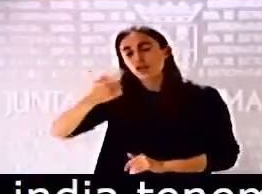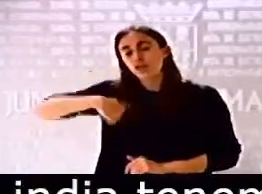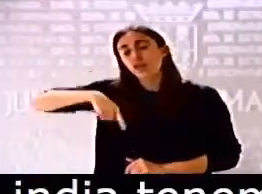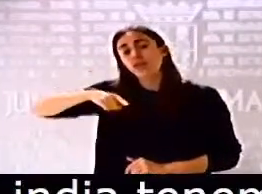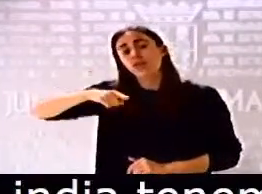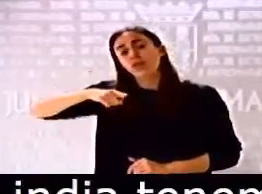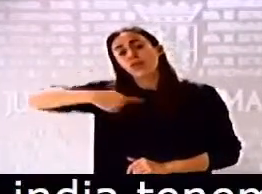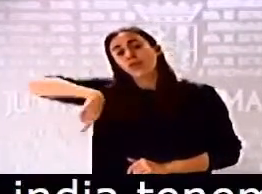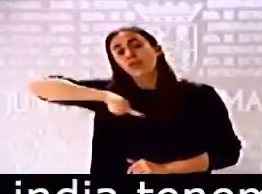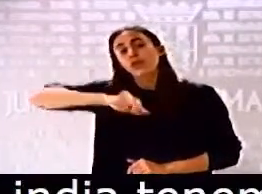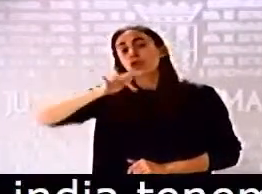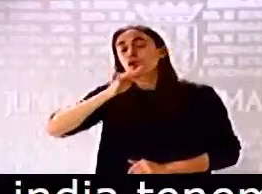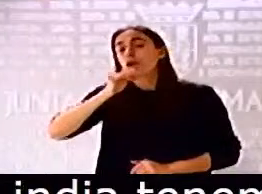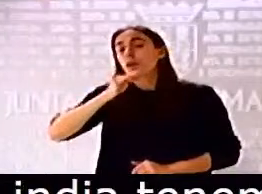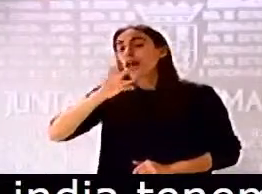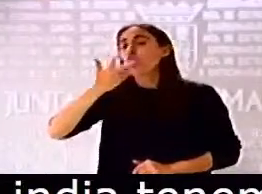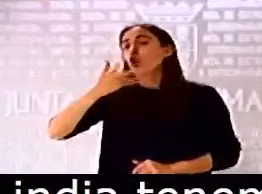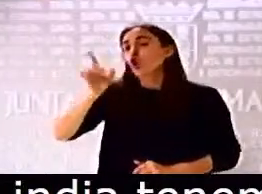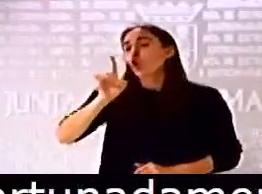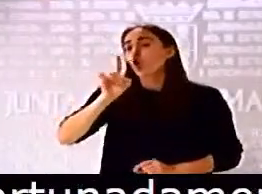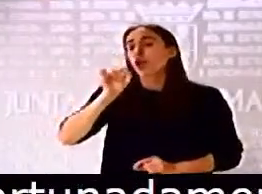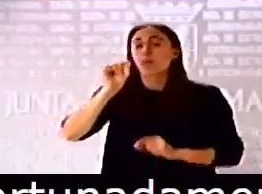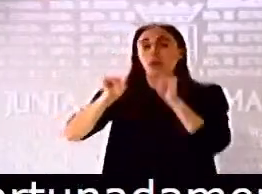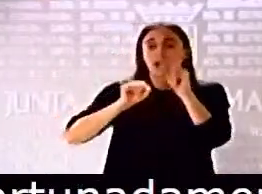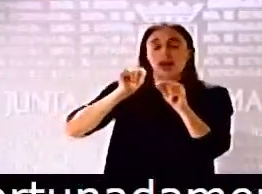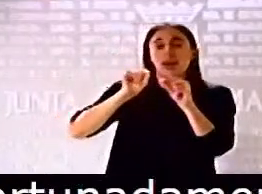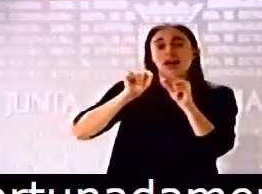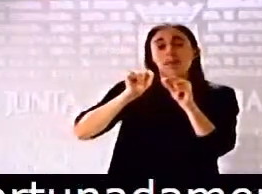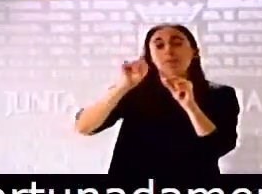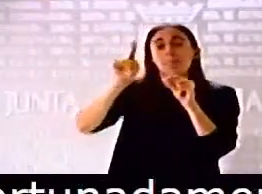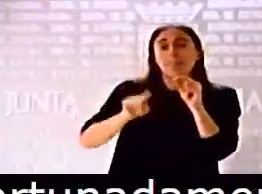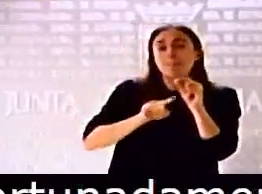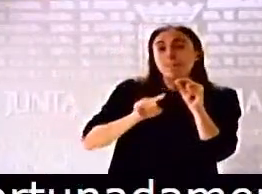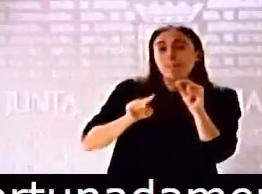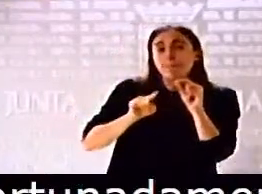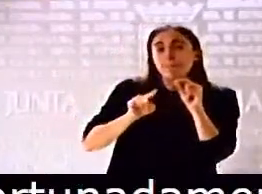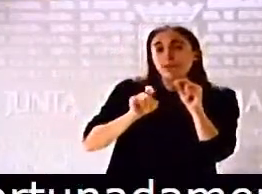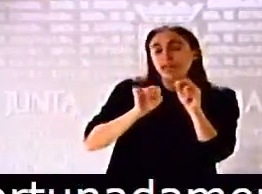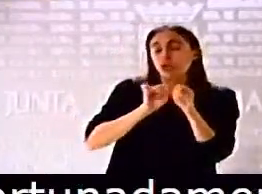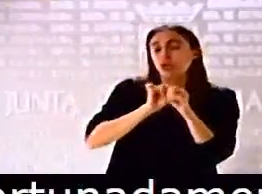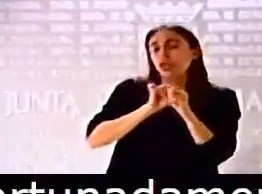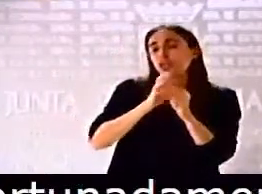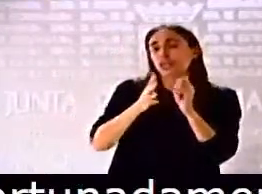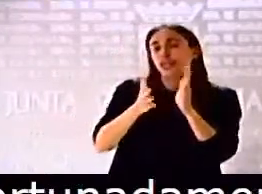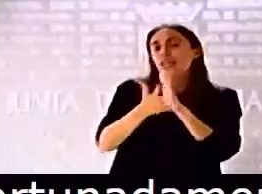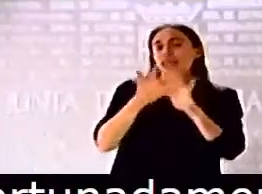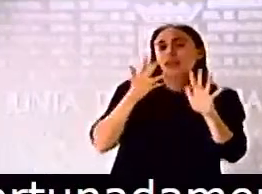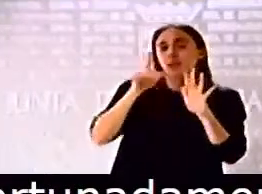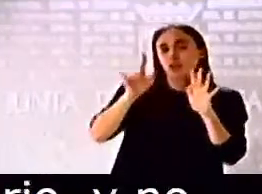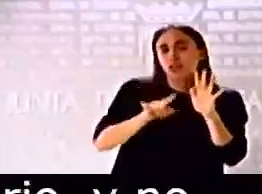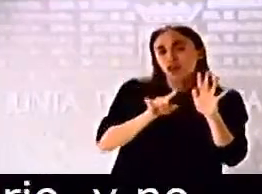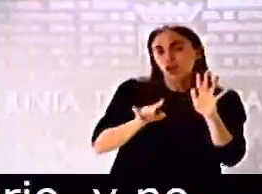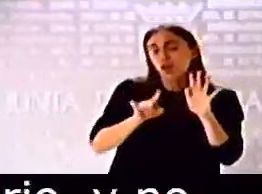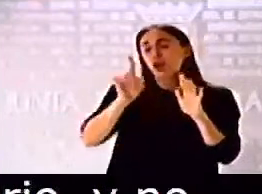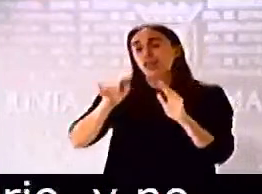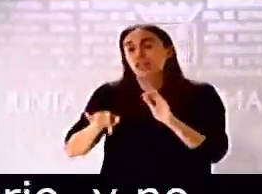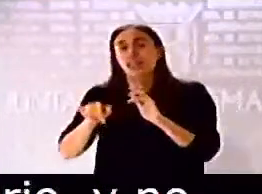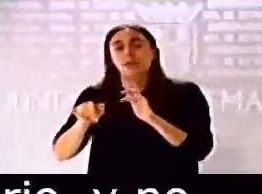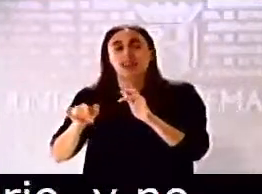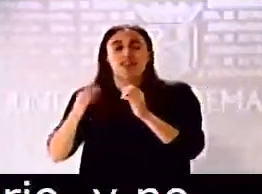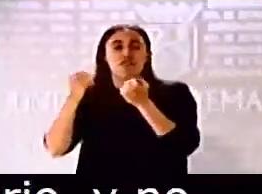de primero, si es más transmisible o no, y segundo, si es más agresiva o no, y cómo le afecta a la inmunidad. Por lo